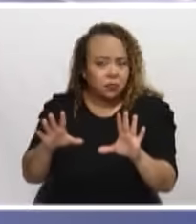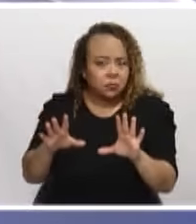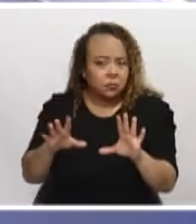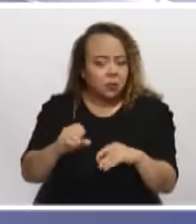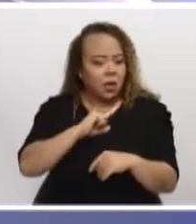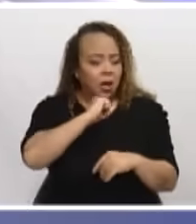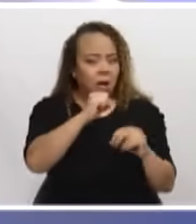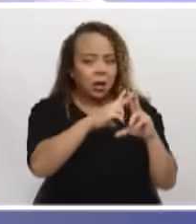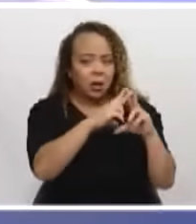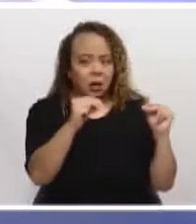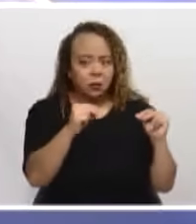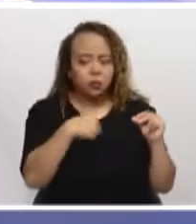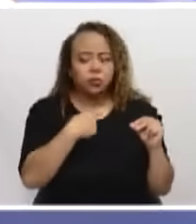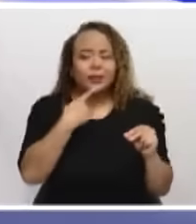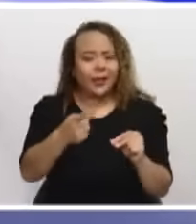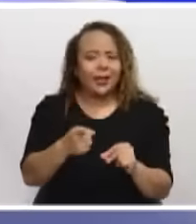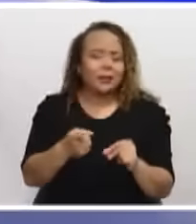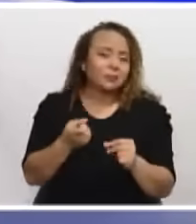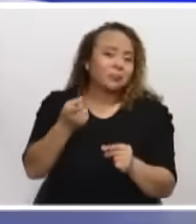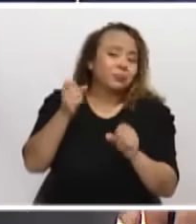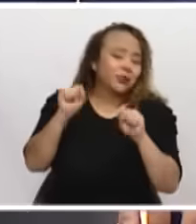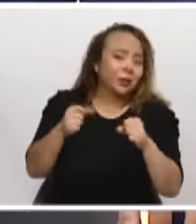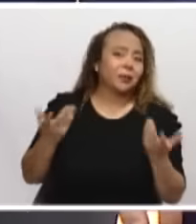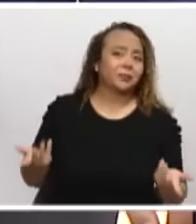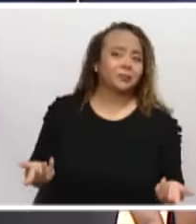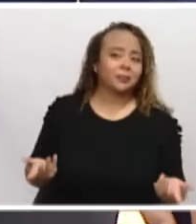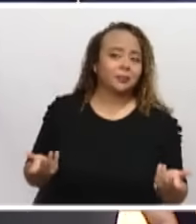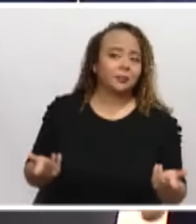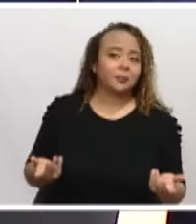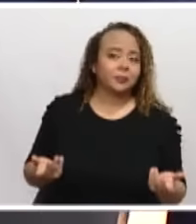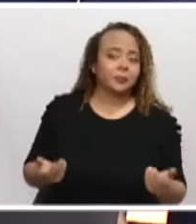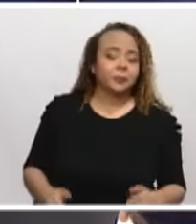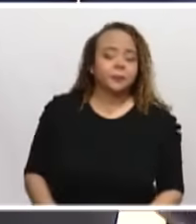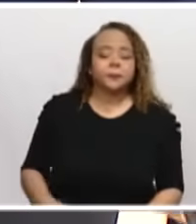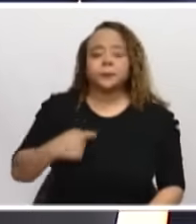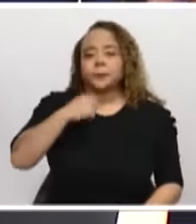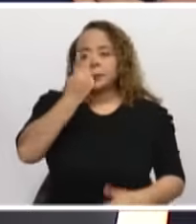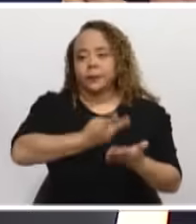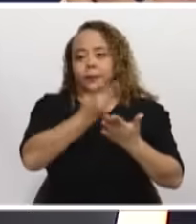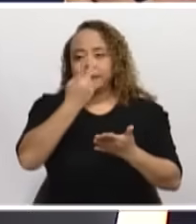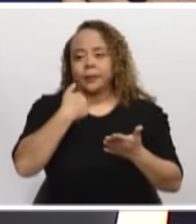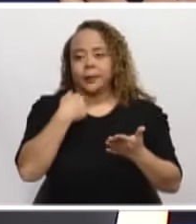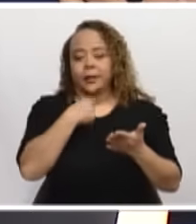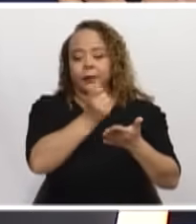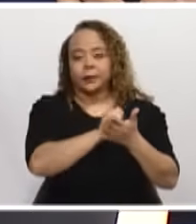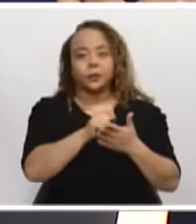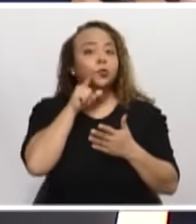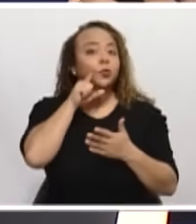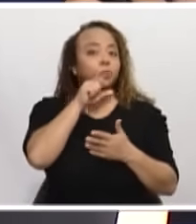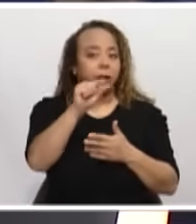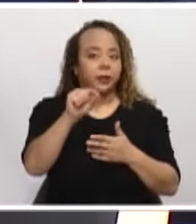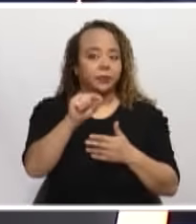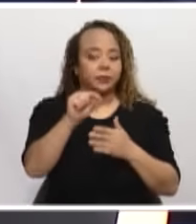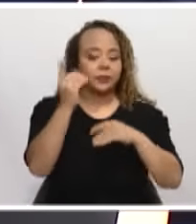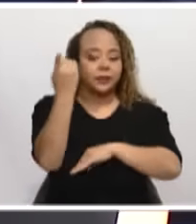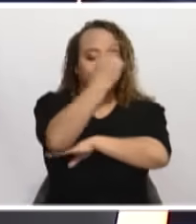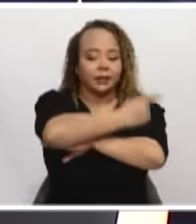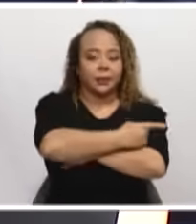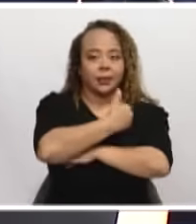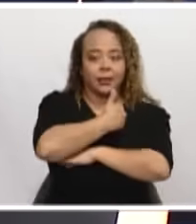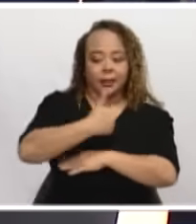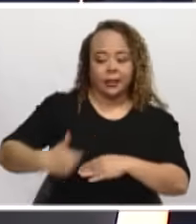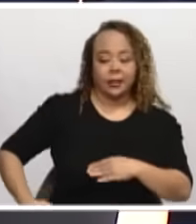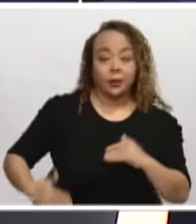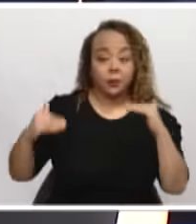Nicaragua Real Estelí yo te dije que era muy posible yo tengo una ventaja tengo aquí escrito en el Twitter el día que herediano